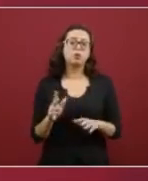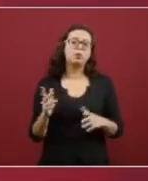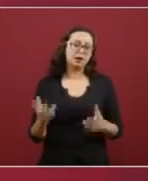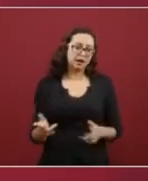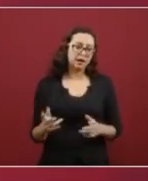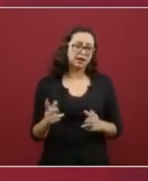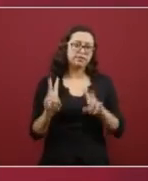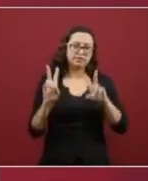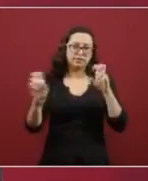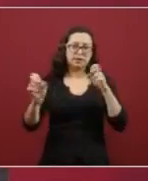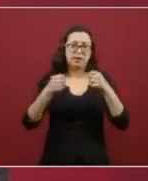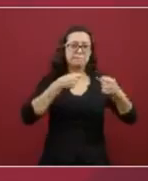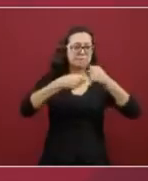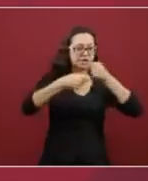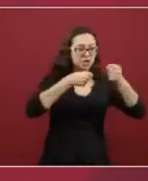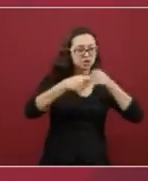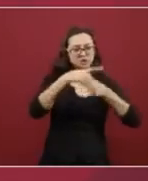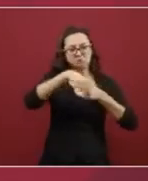periodistas,